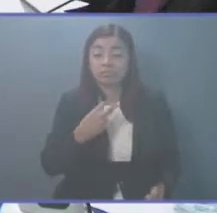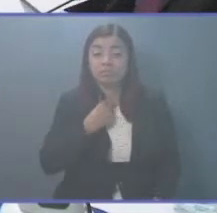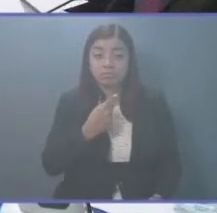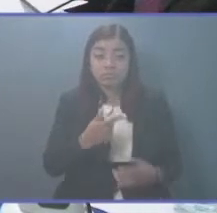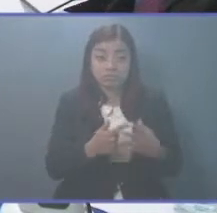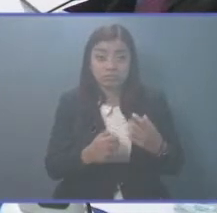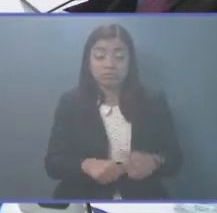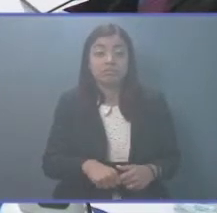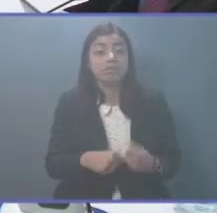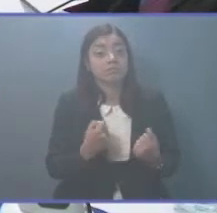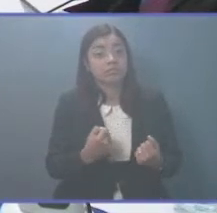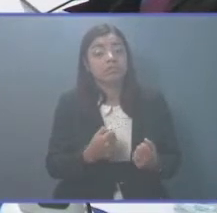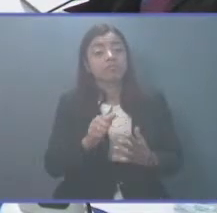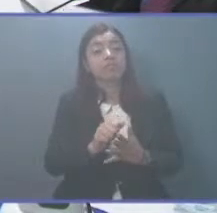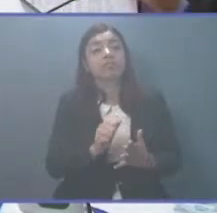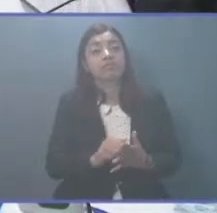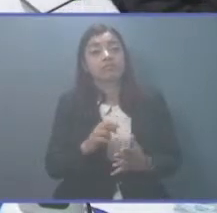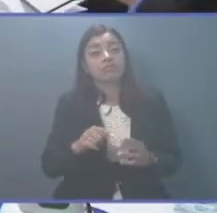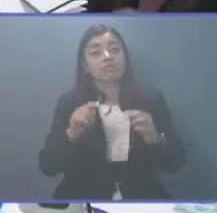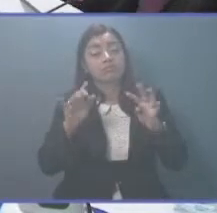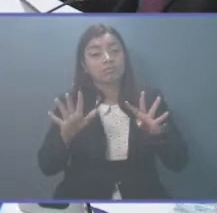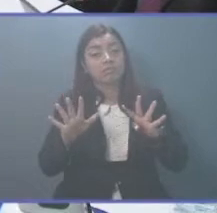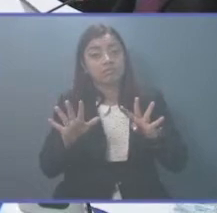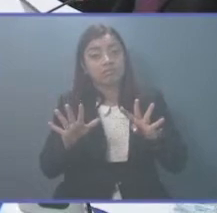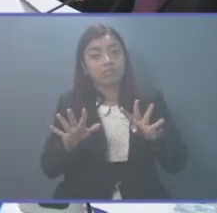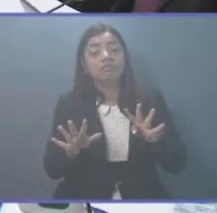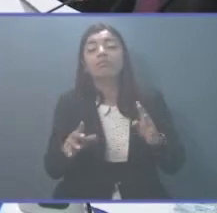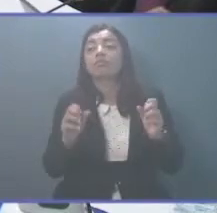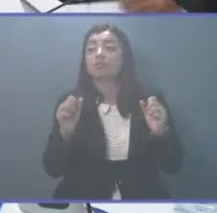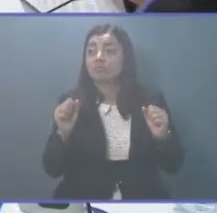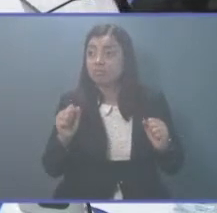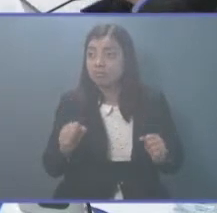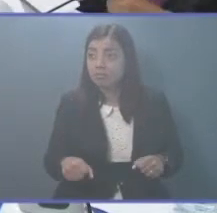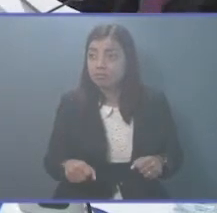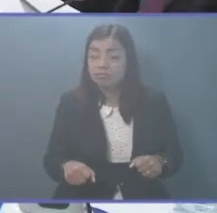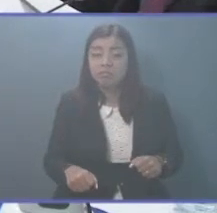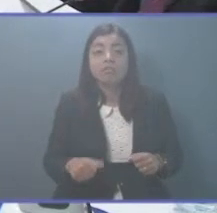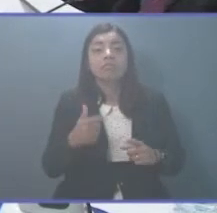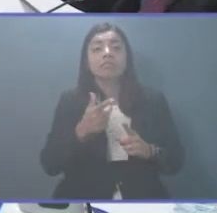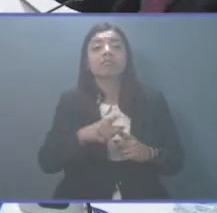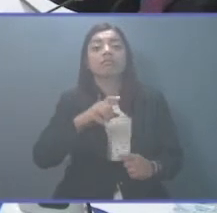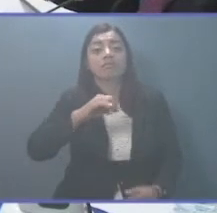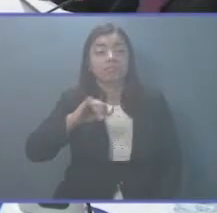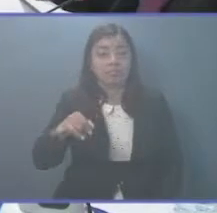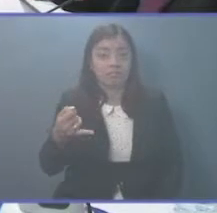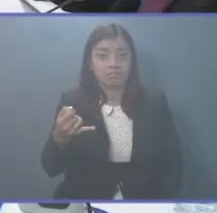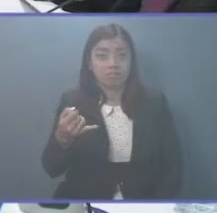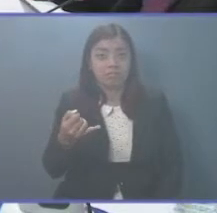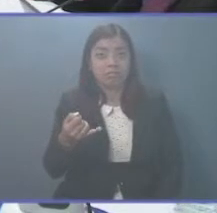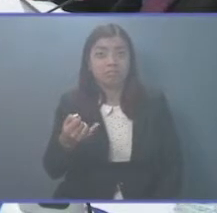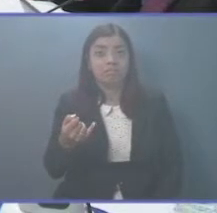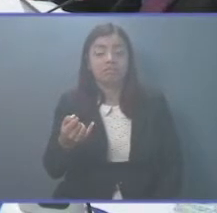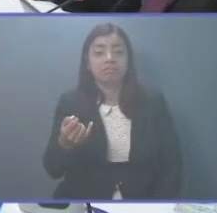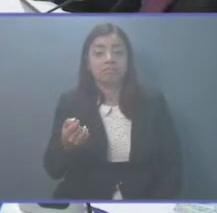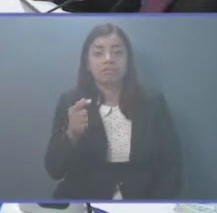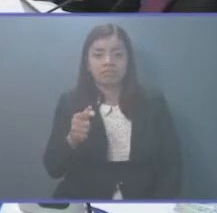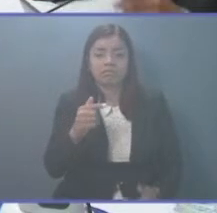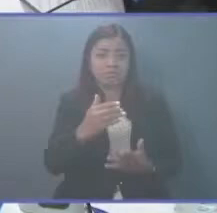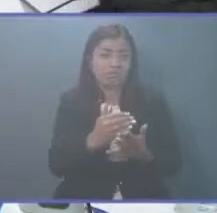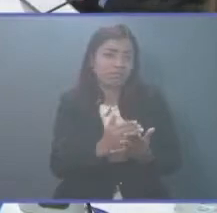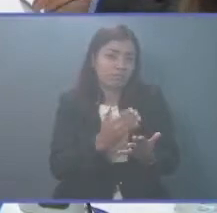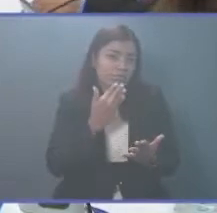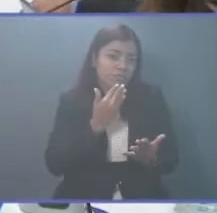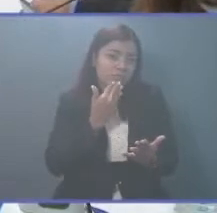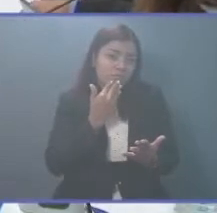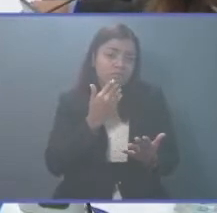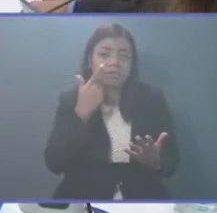el delito. En el artículo 9 podría ser un literal J. Esto solo es un decir,